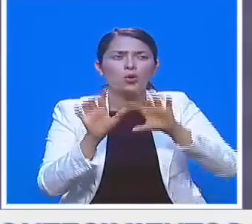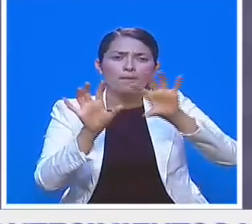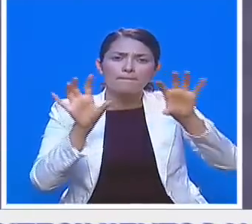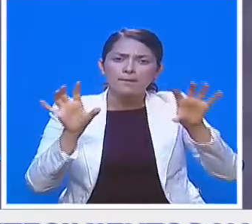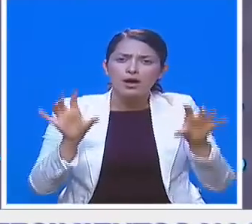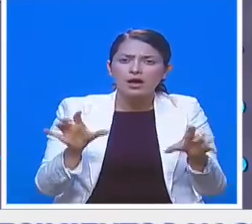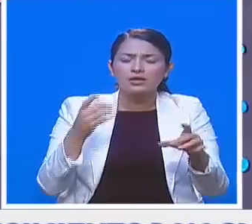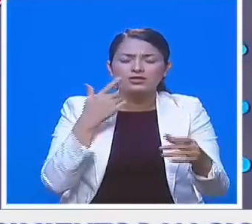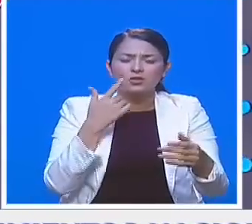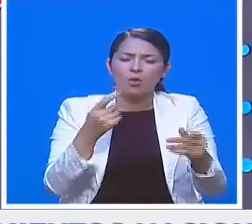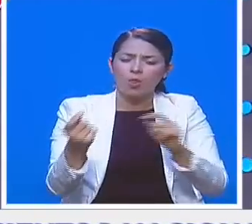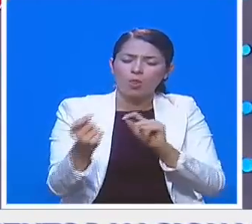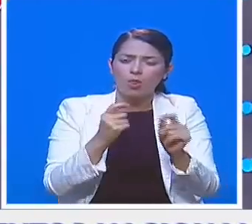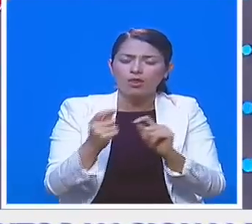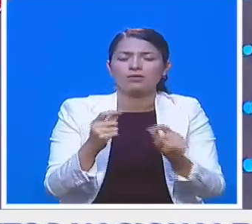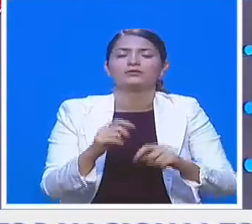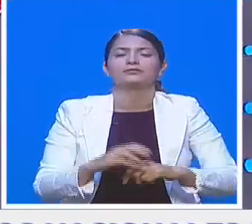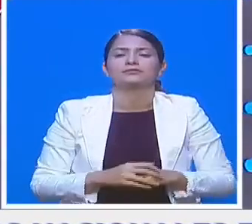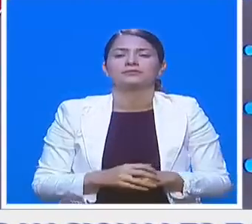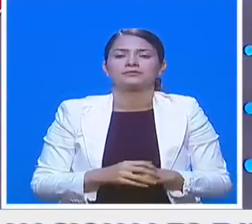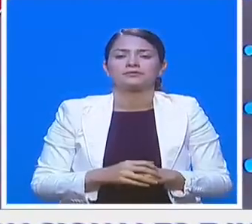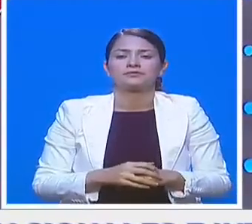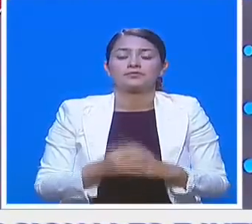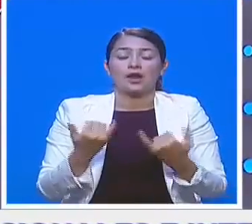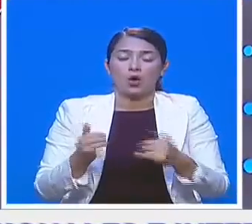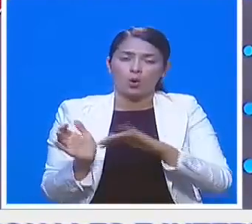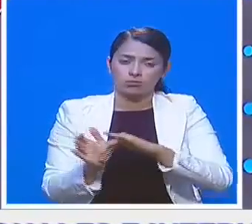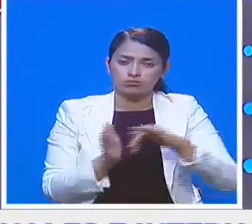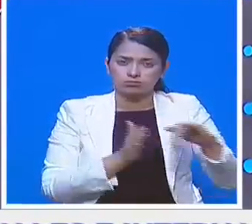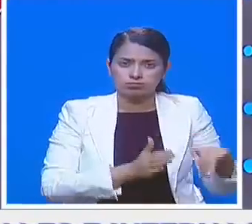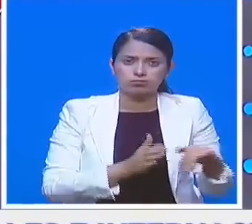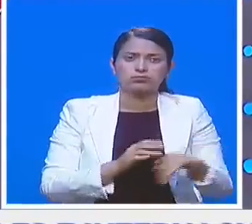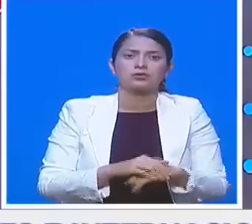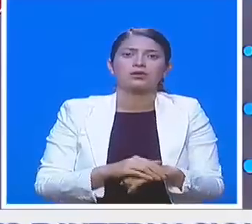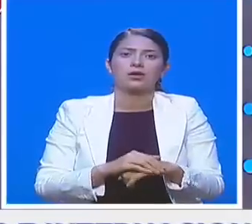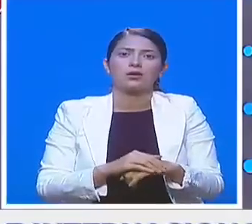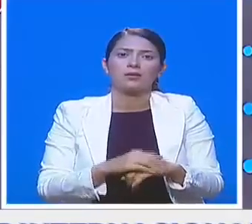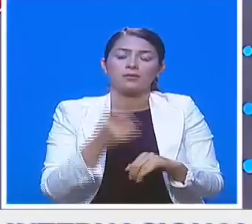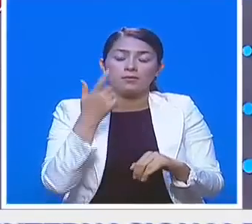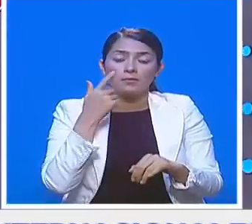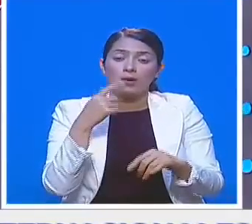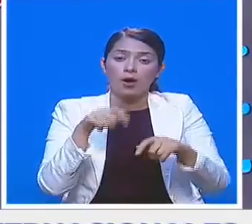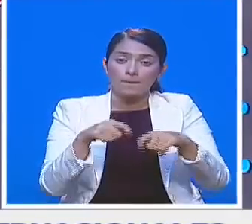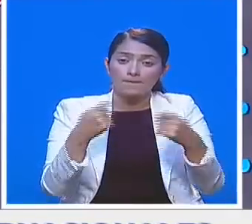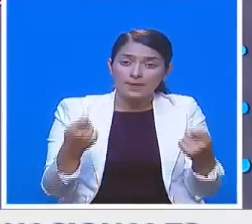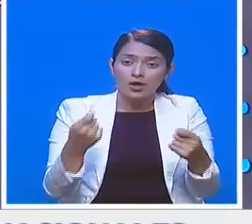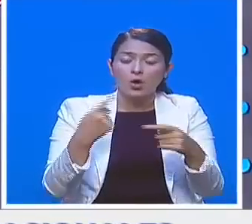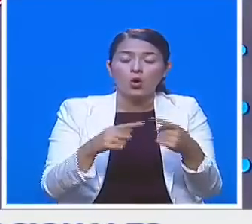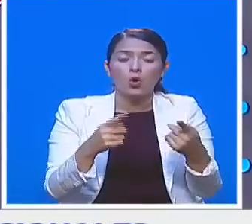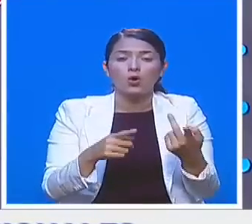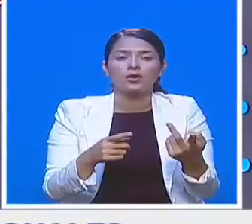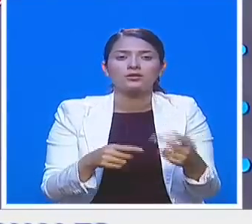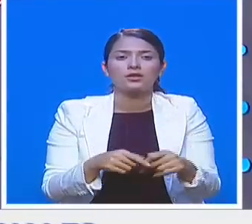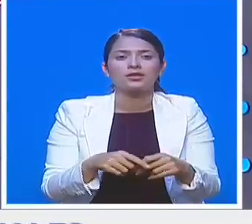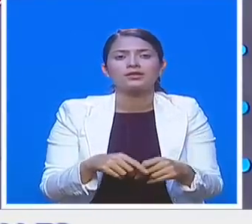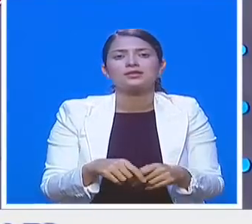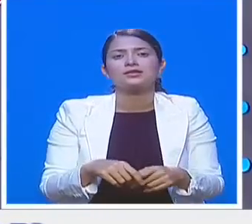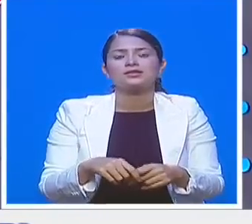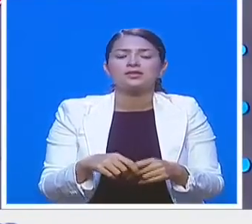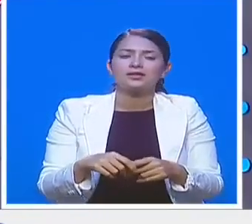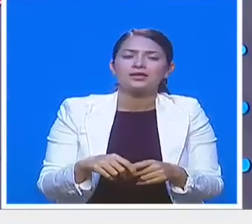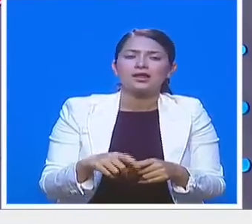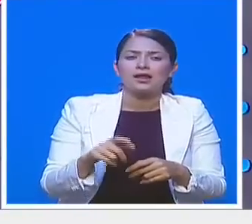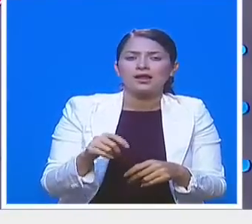en conflicto. Ahora vamos a ver la portada del Tiempo Latino de Washington, D.C., que señala: la travel ban is